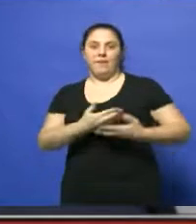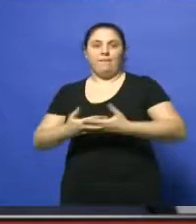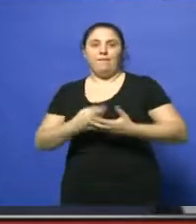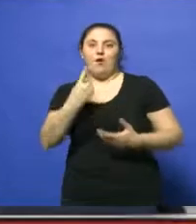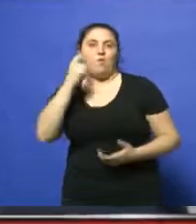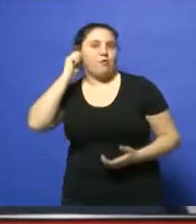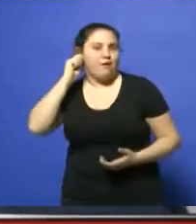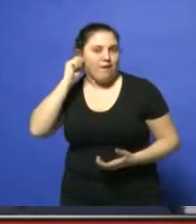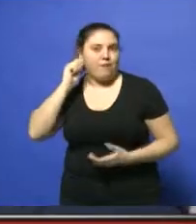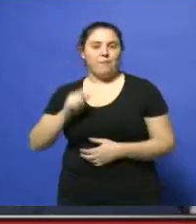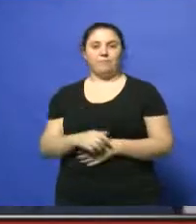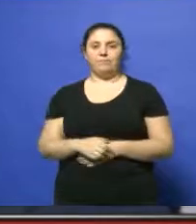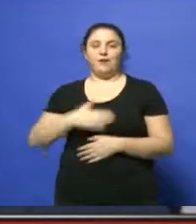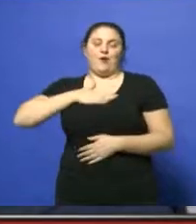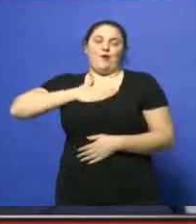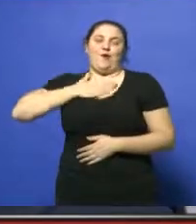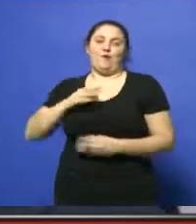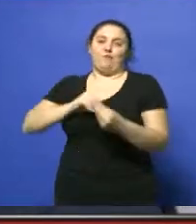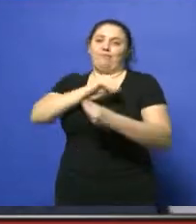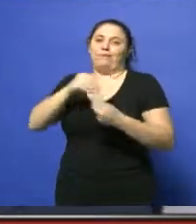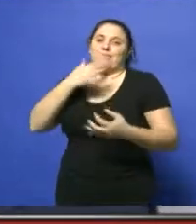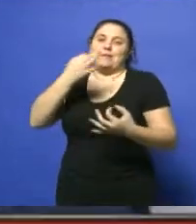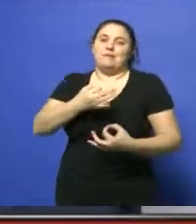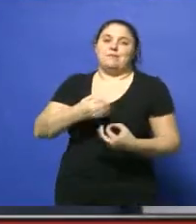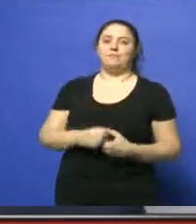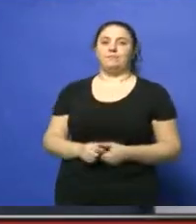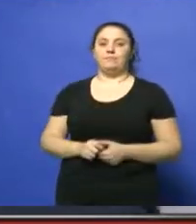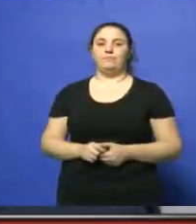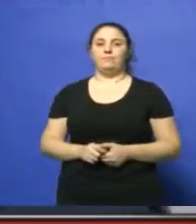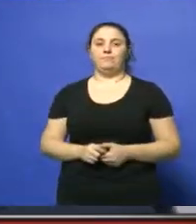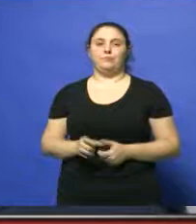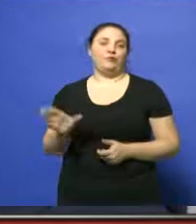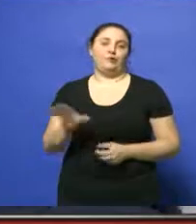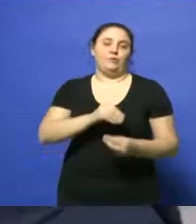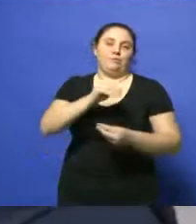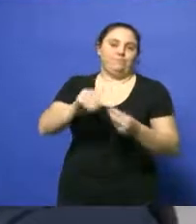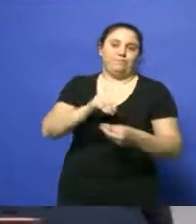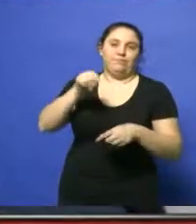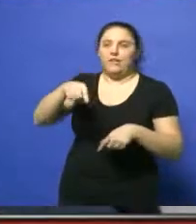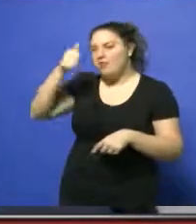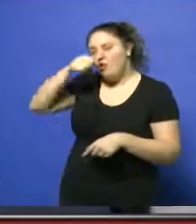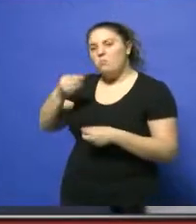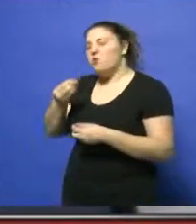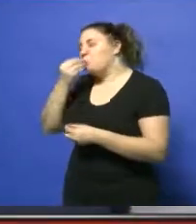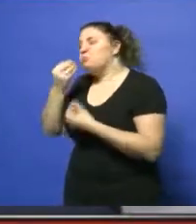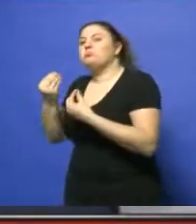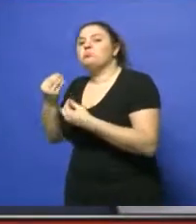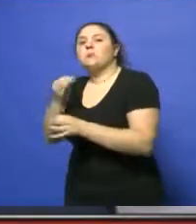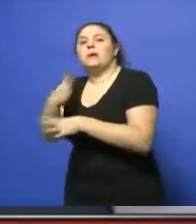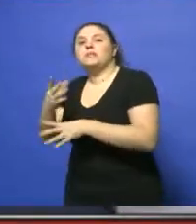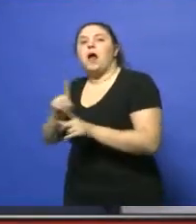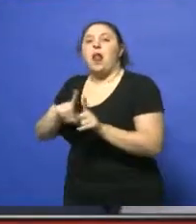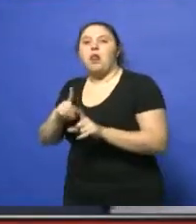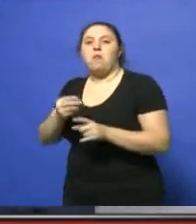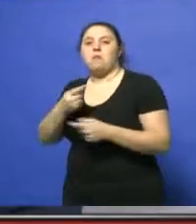bueno, muy contentos y seguramente en familia, con el suegro, padres, marido. ¿Qué hacen ese domingo? ¿Algún menú especial? ¿Se cambia en